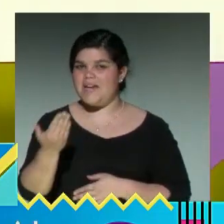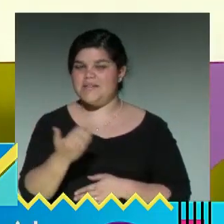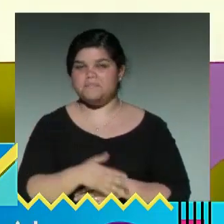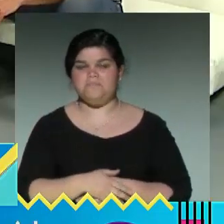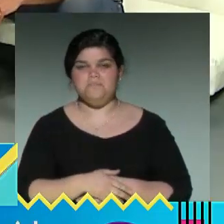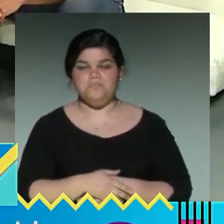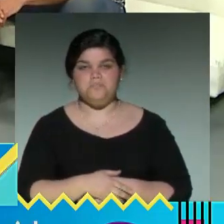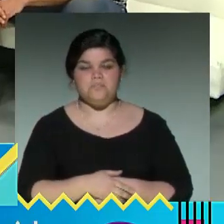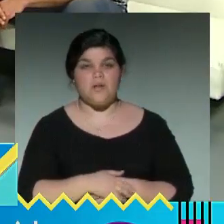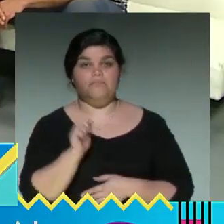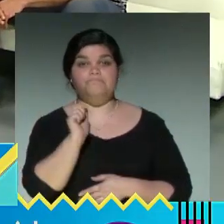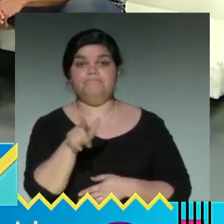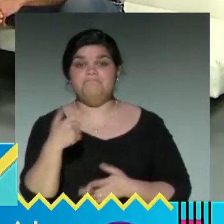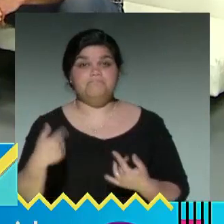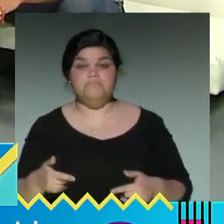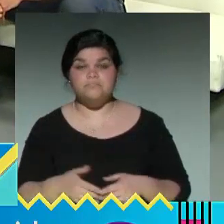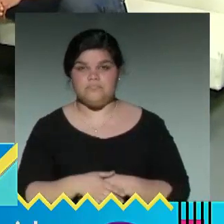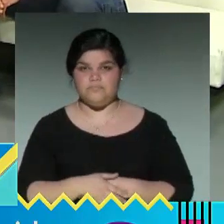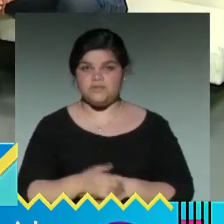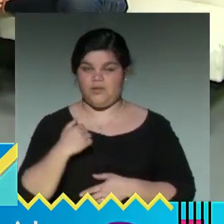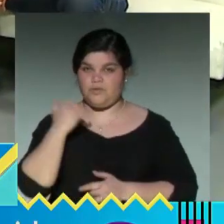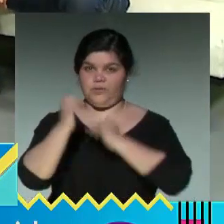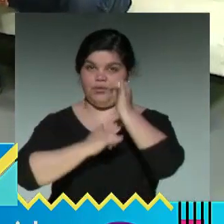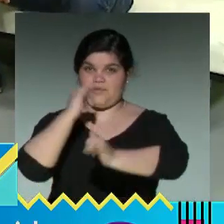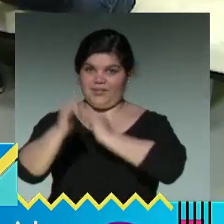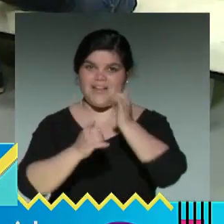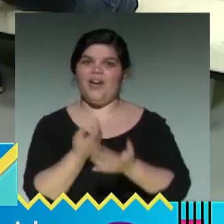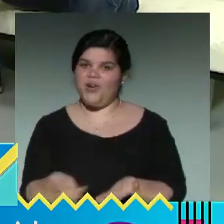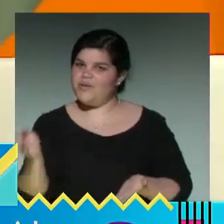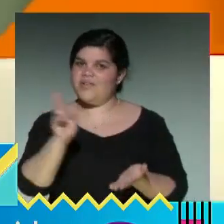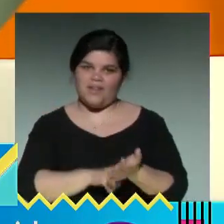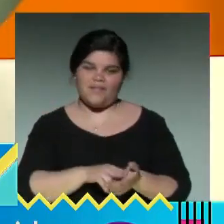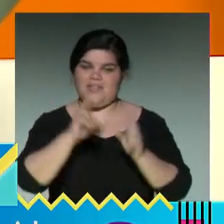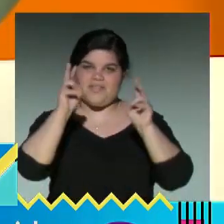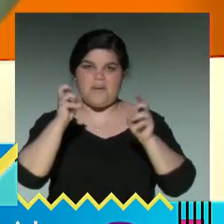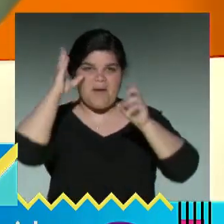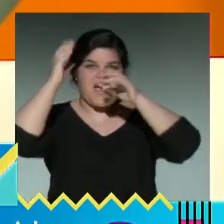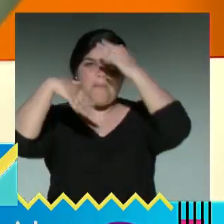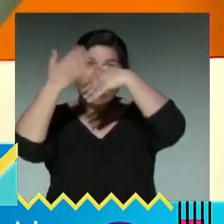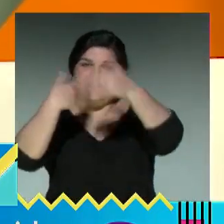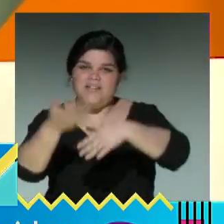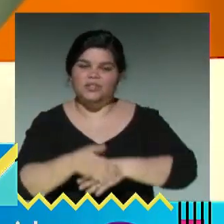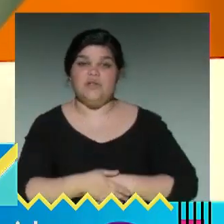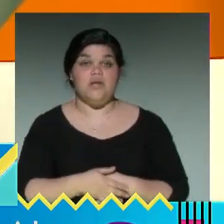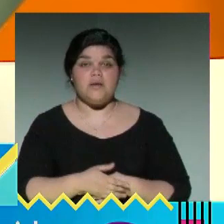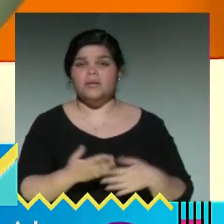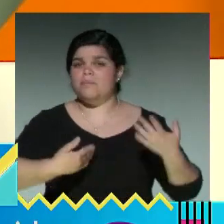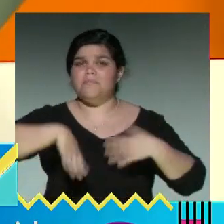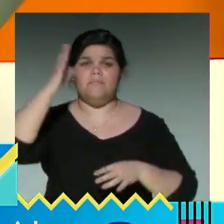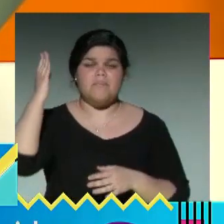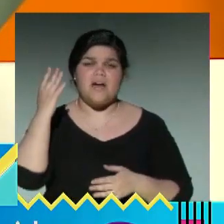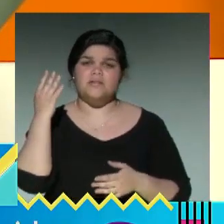tweet. Dolores. Bueno, yo me voy a referir otra vez a la formación y creo que uno de los grandes desafíos que tiene